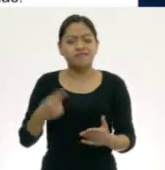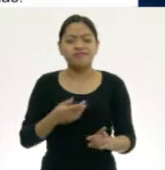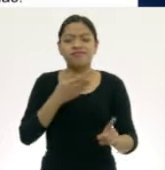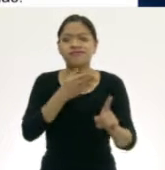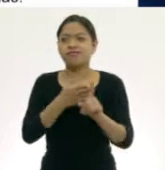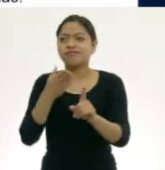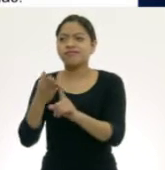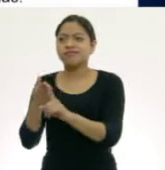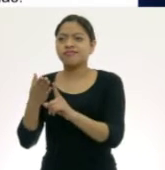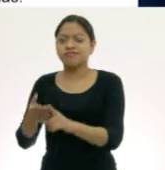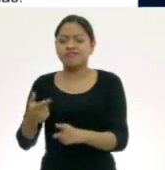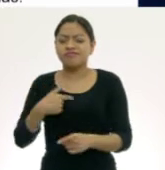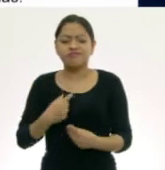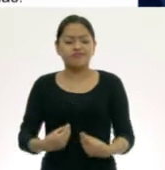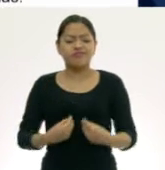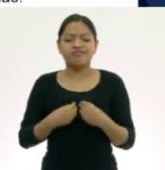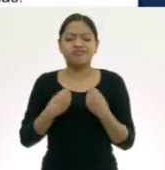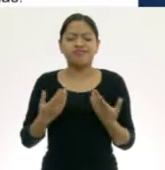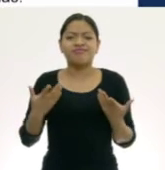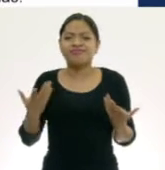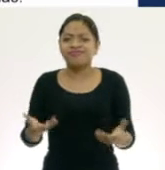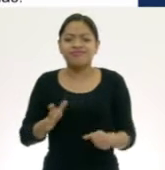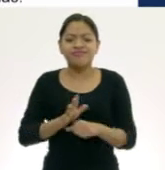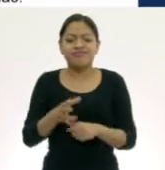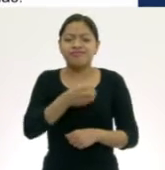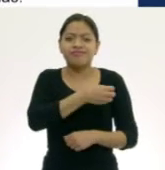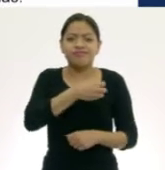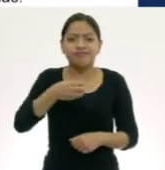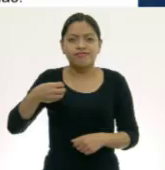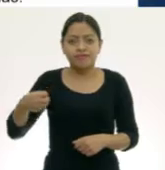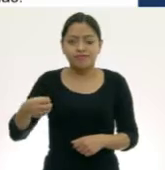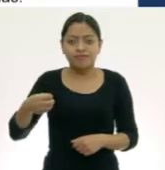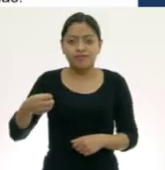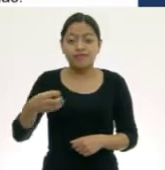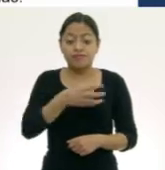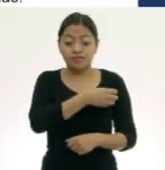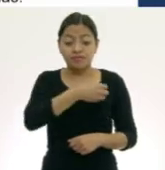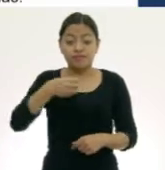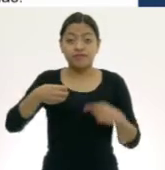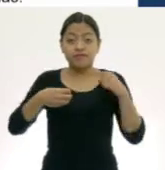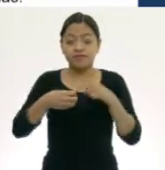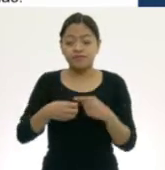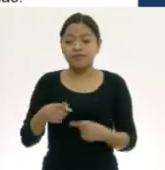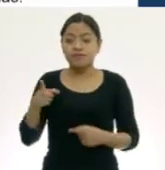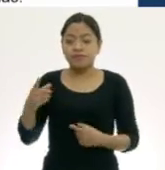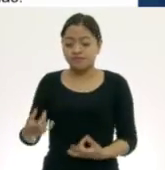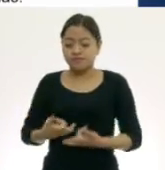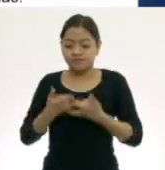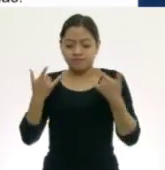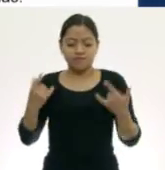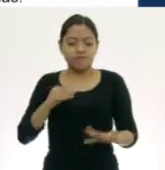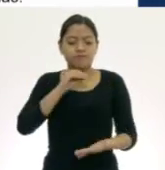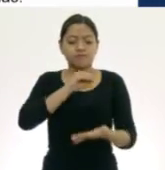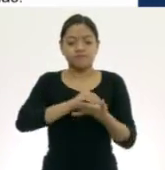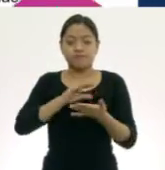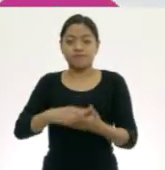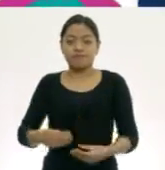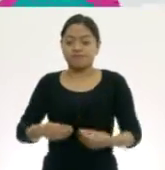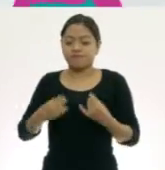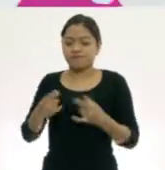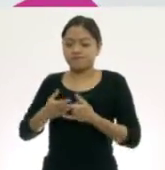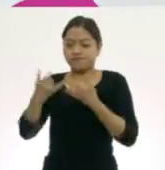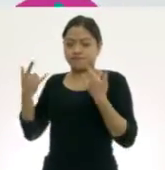comprender el mundo en que habitamos y buscar un orden dentro del cual acomodar nuestra historia y nuestras